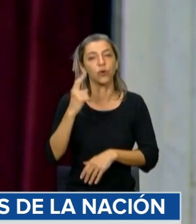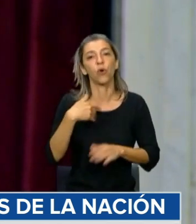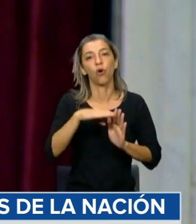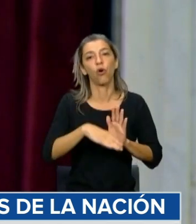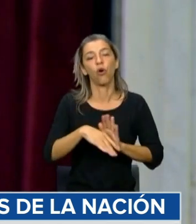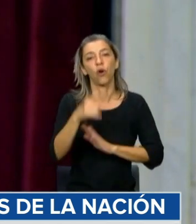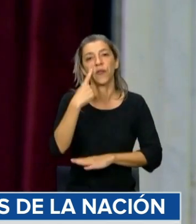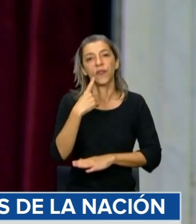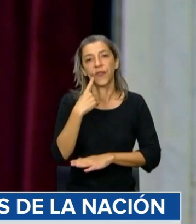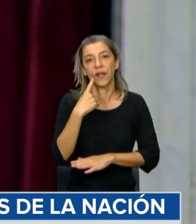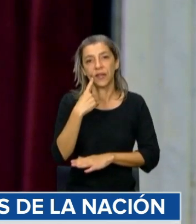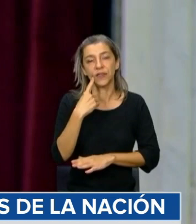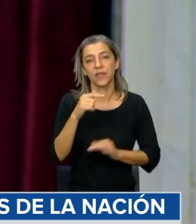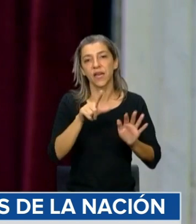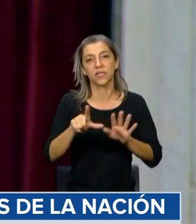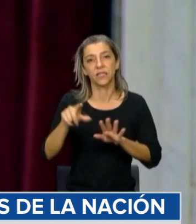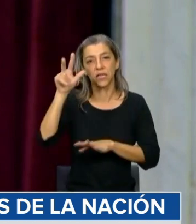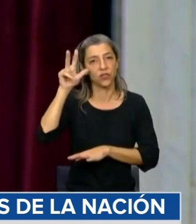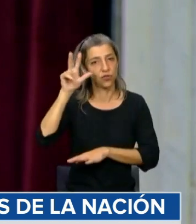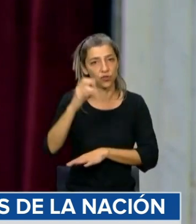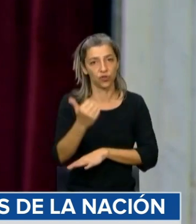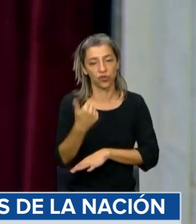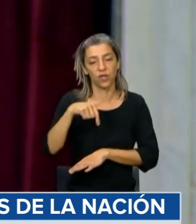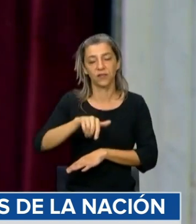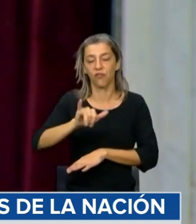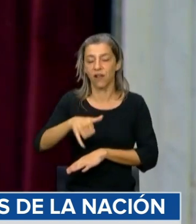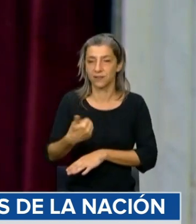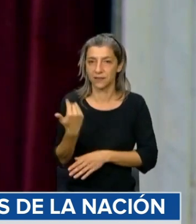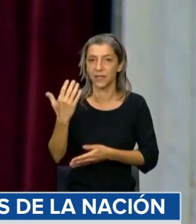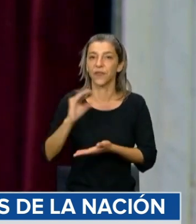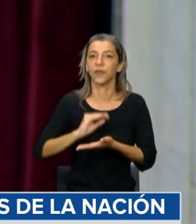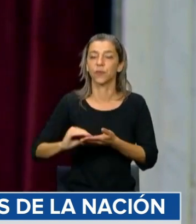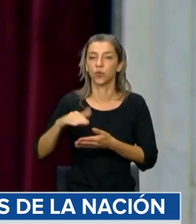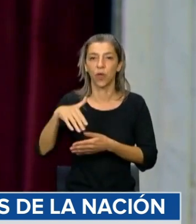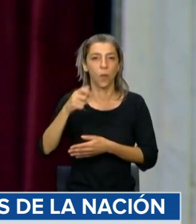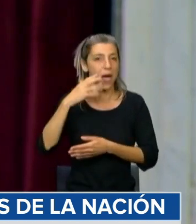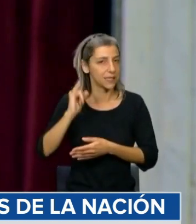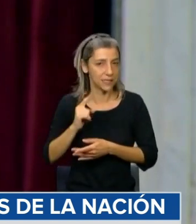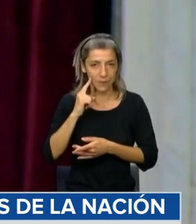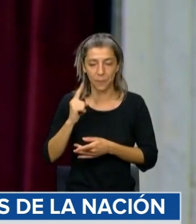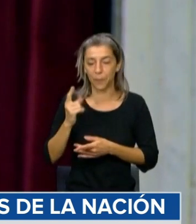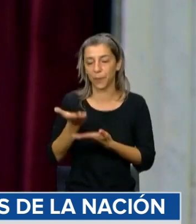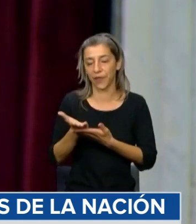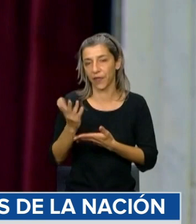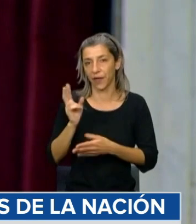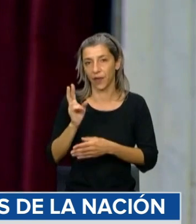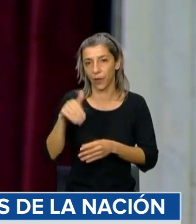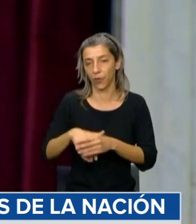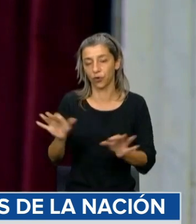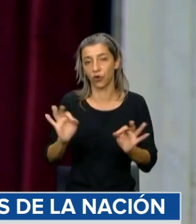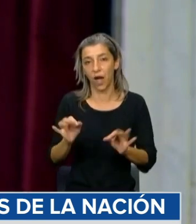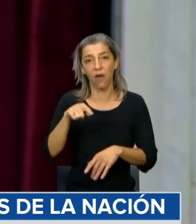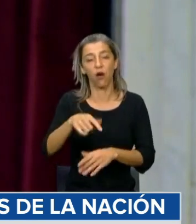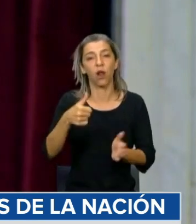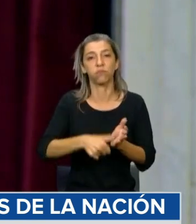número 786, y ahora sí el diputado Mansi pidió permiso para abstenerse. Sírvanse